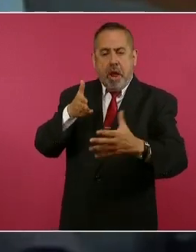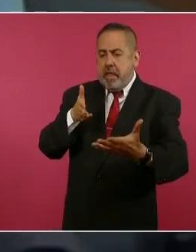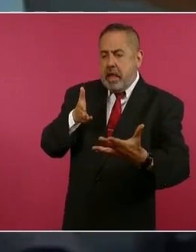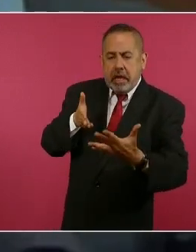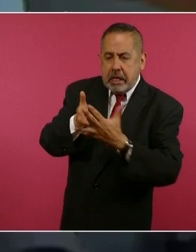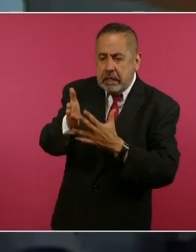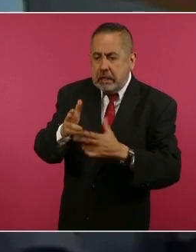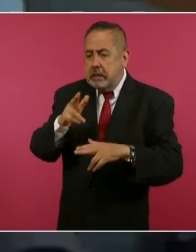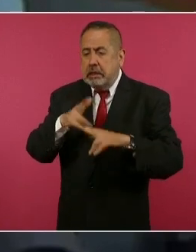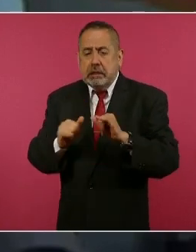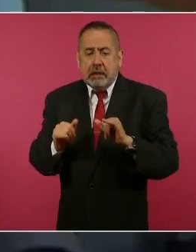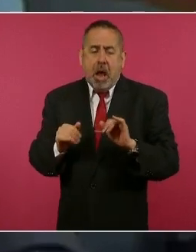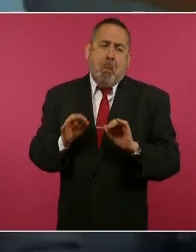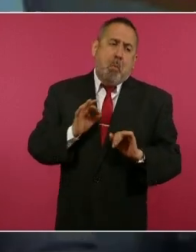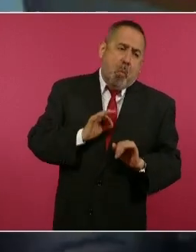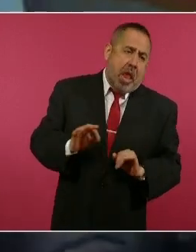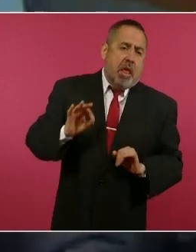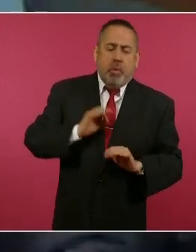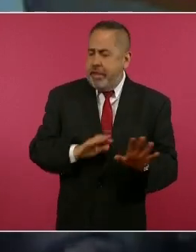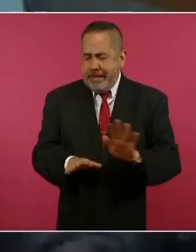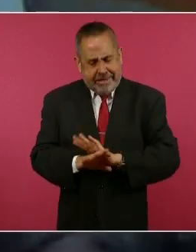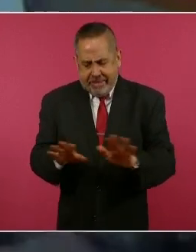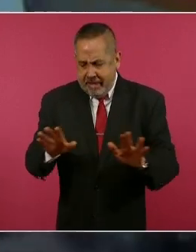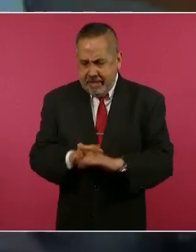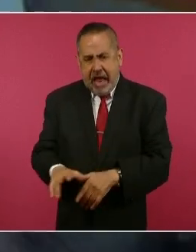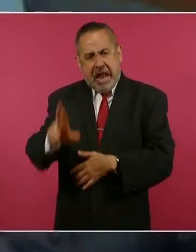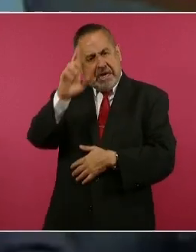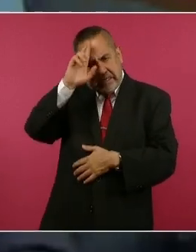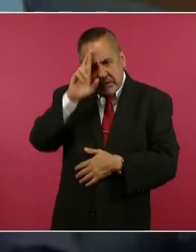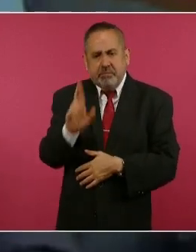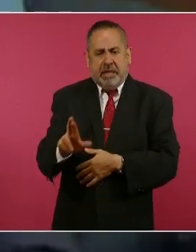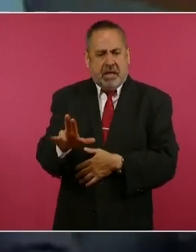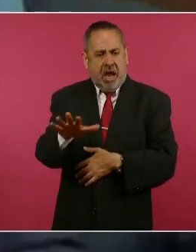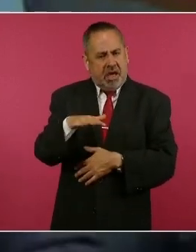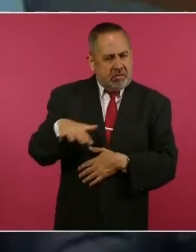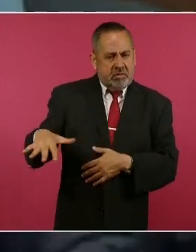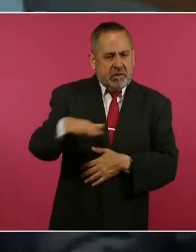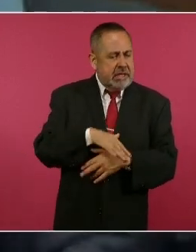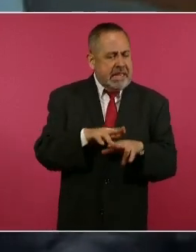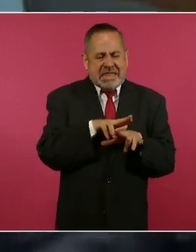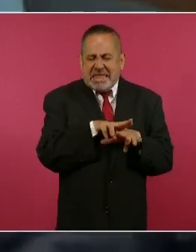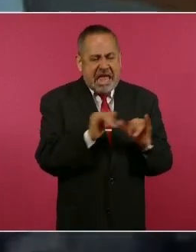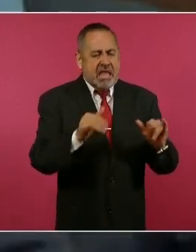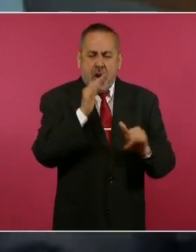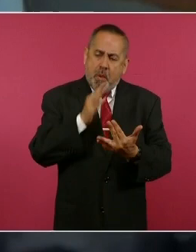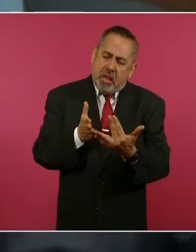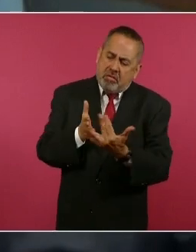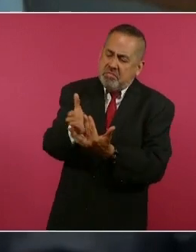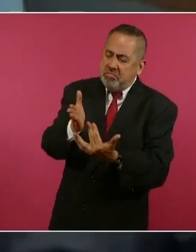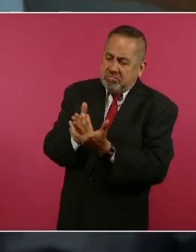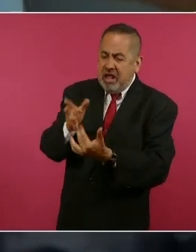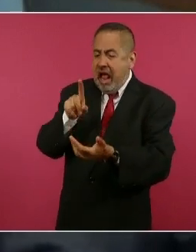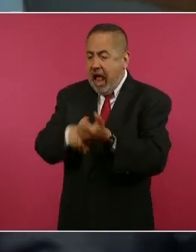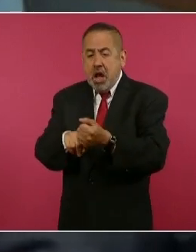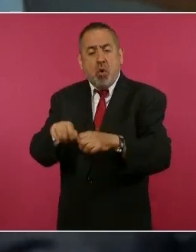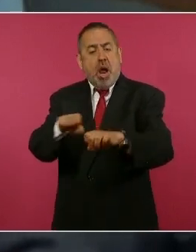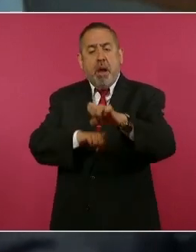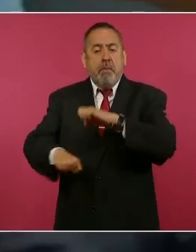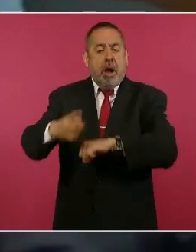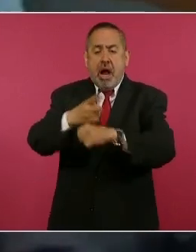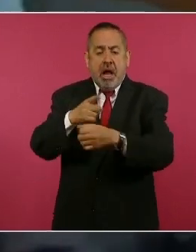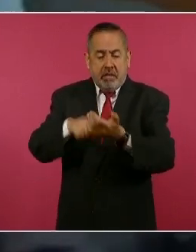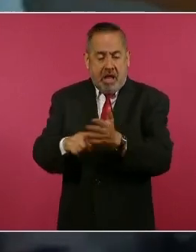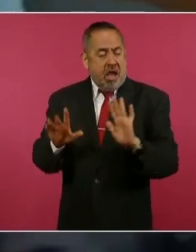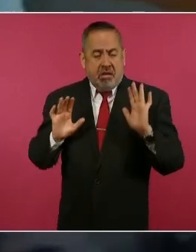ningún tipo de excepción y que los eventuales abusos a la norma sobre inviolabilidad de los locales de la misión diplomática en situaciones relativas a la